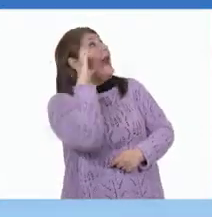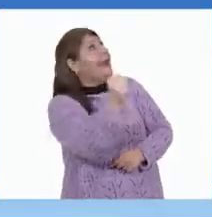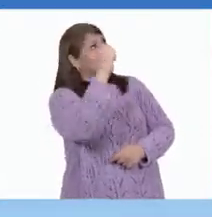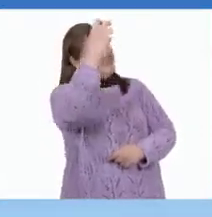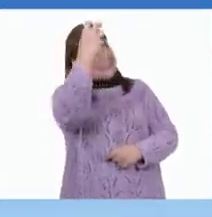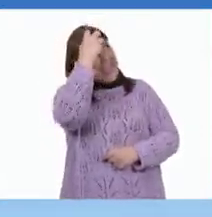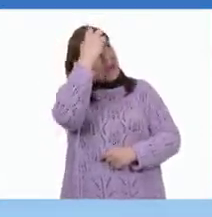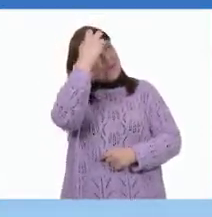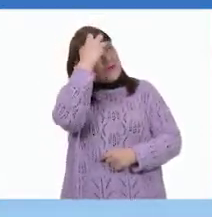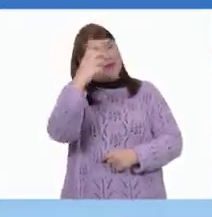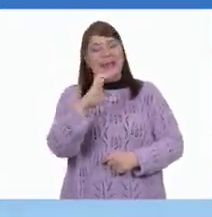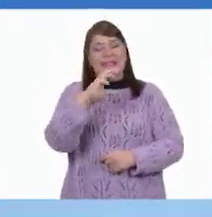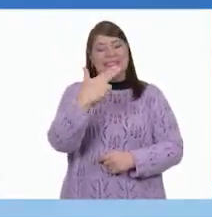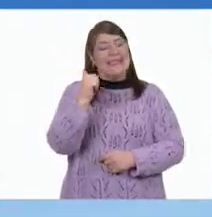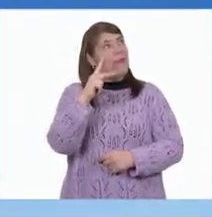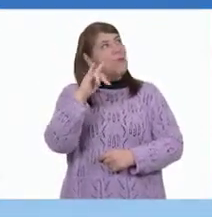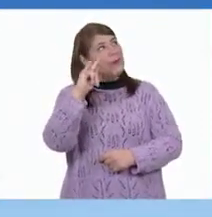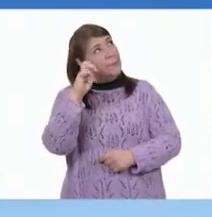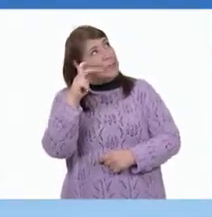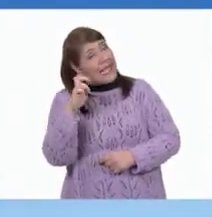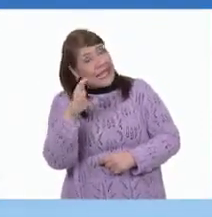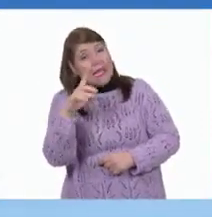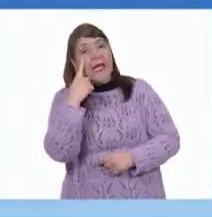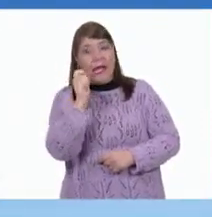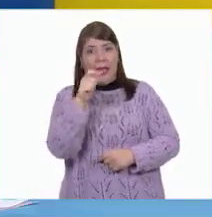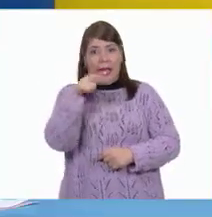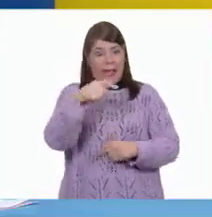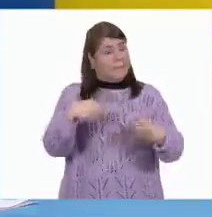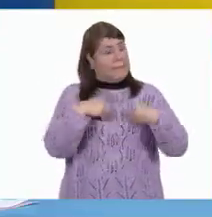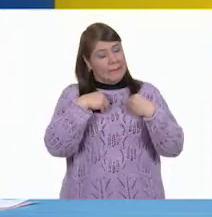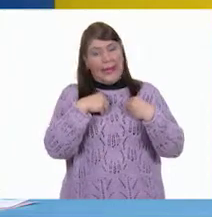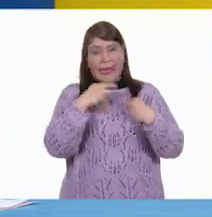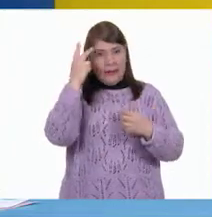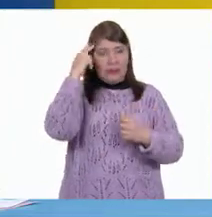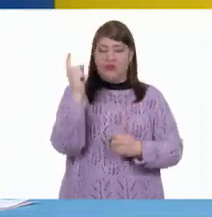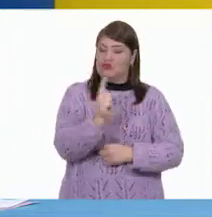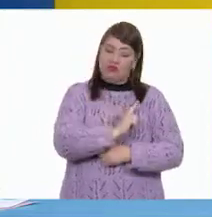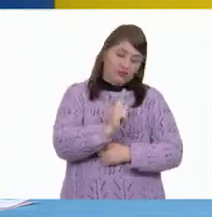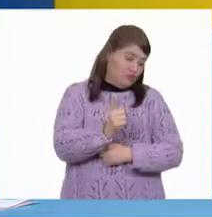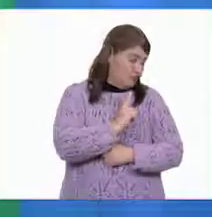¡Chapultepec! Porque ahí es donde vivía Porfirio Díaz. Casi, pero no, Ton.